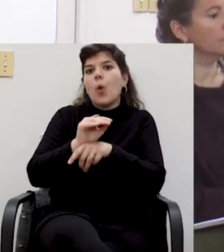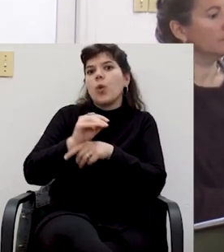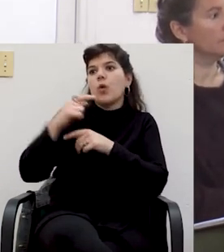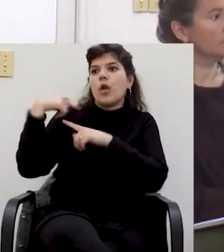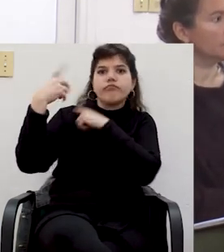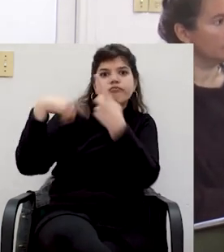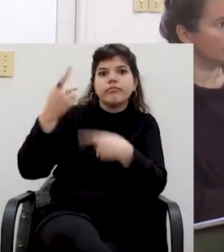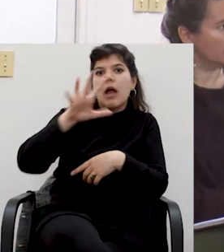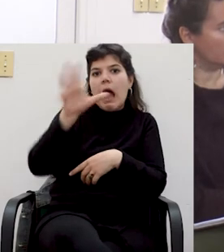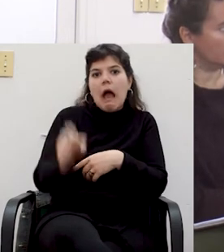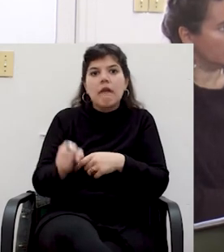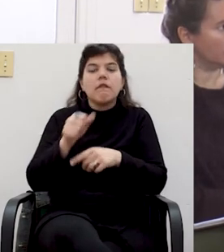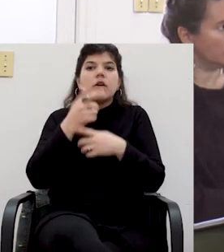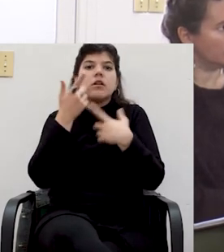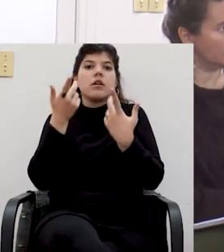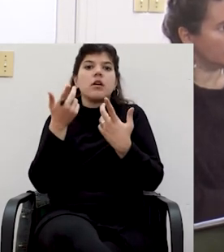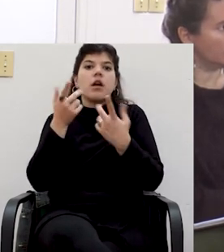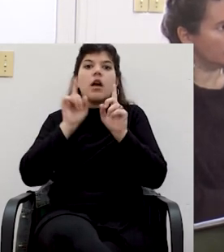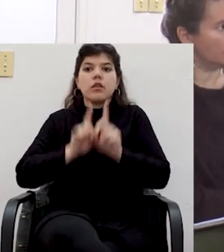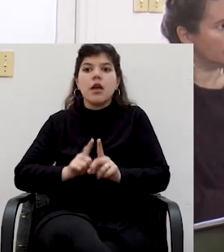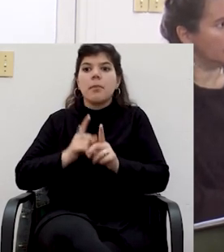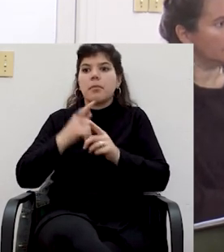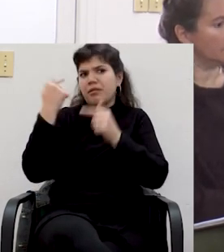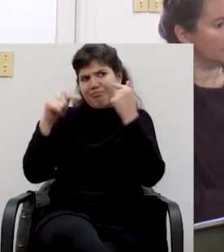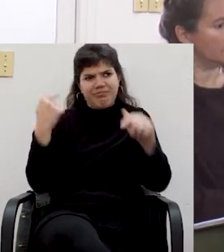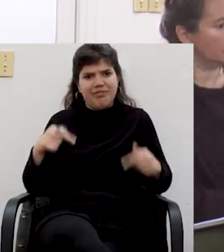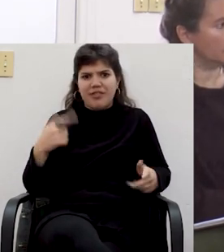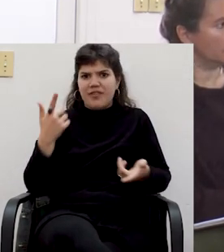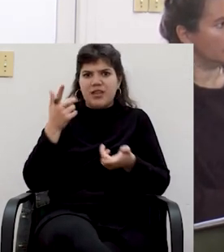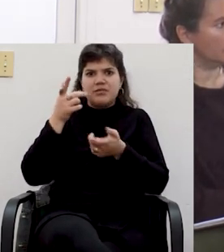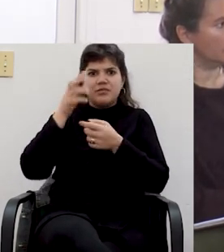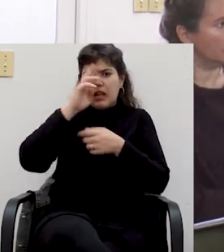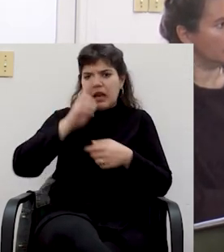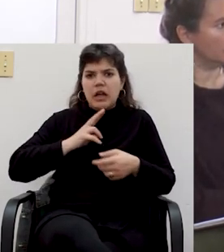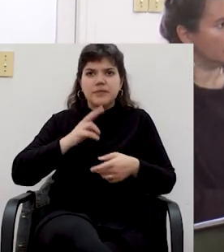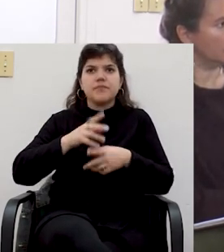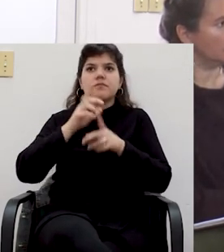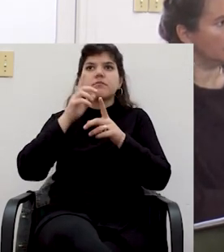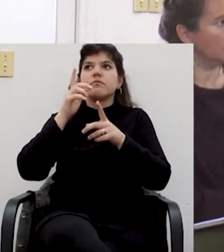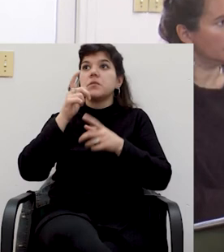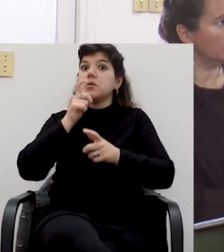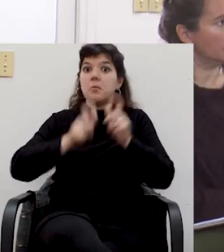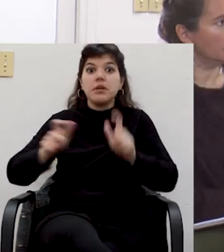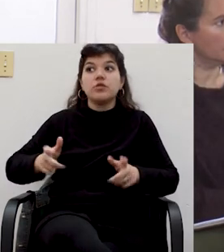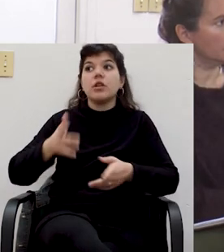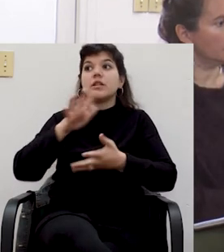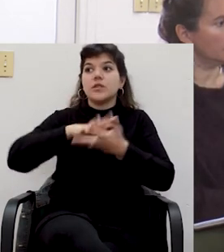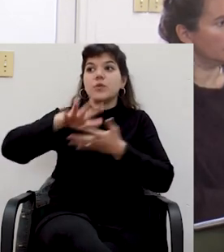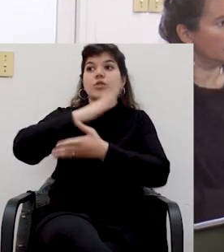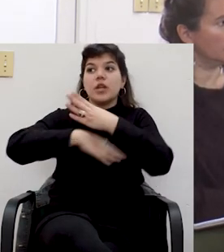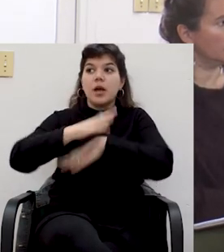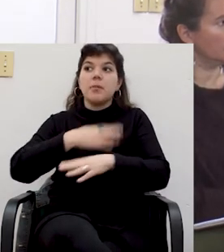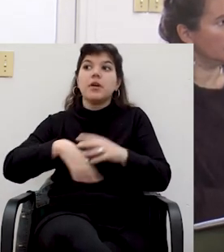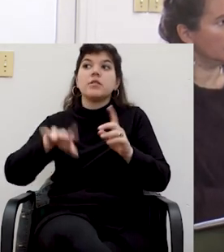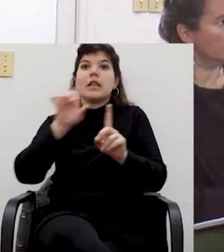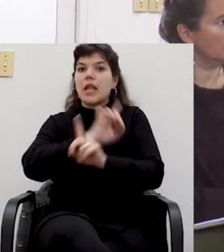afrodescendientes y étnico-raciales diversas, ni los discapacitados, ni los privados